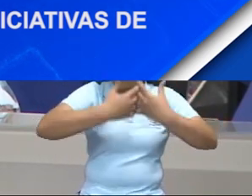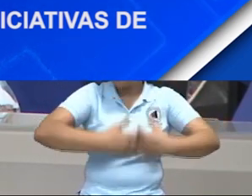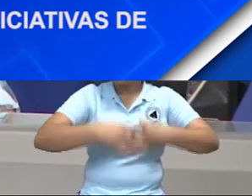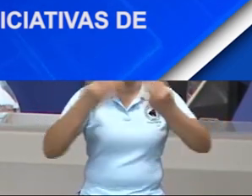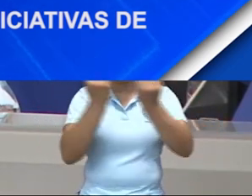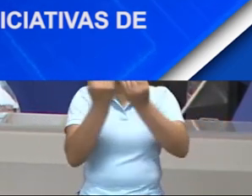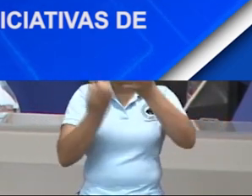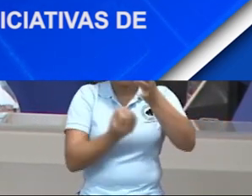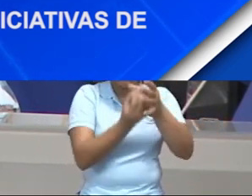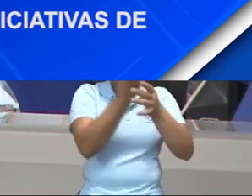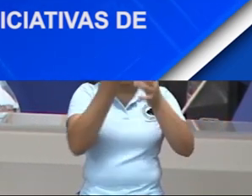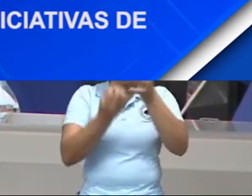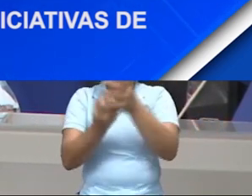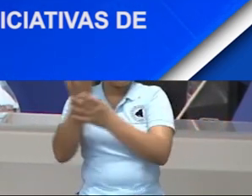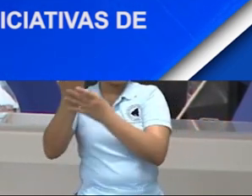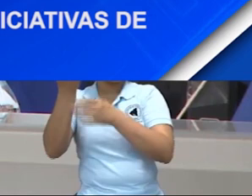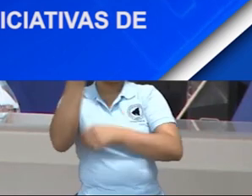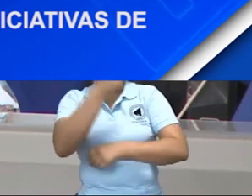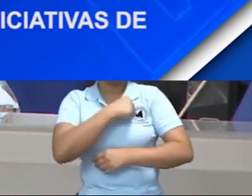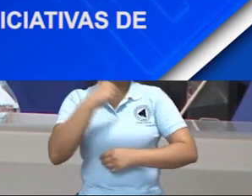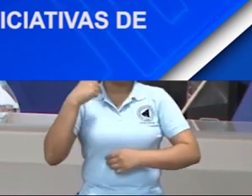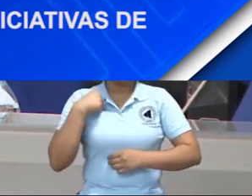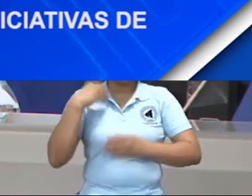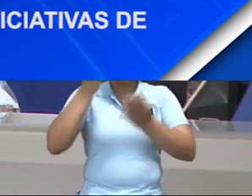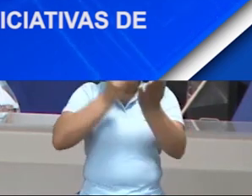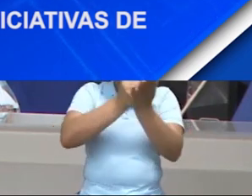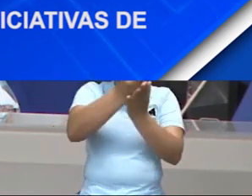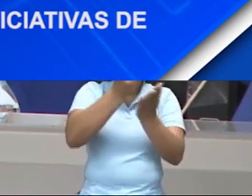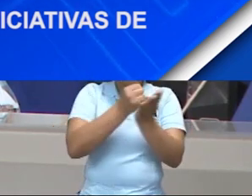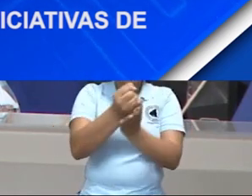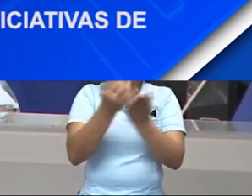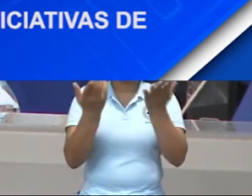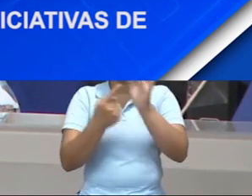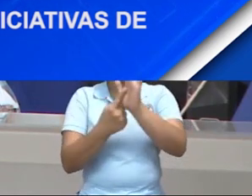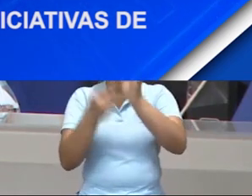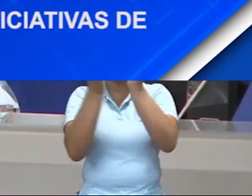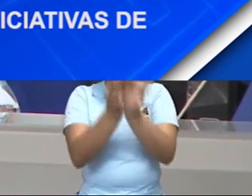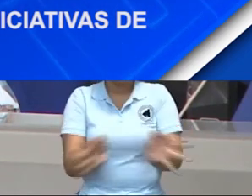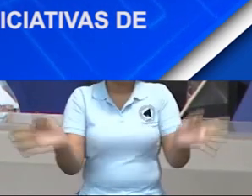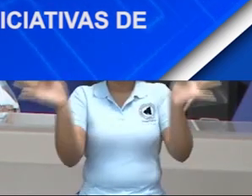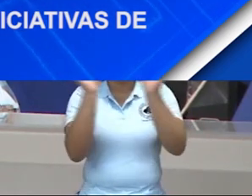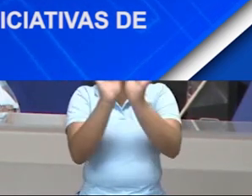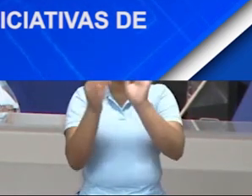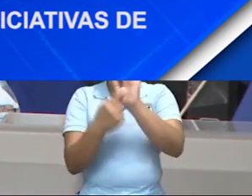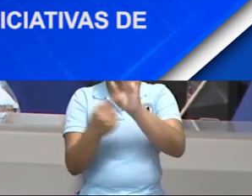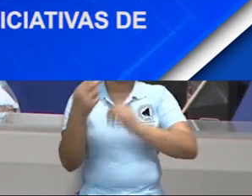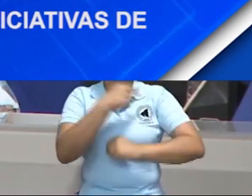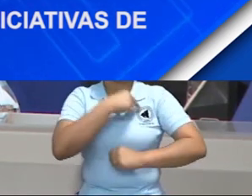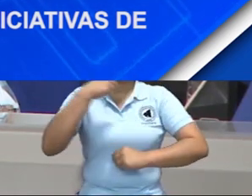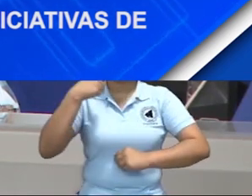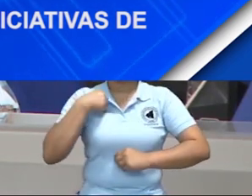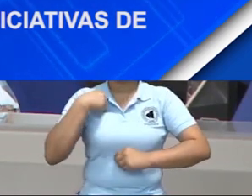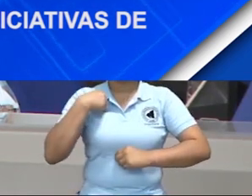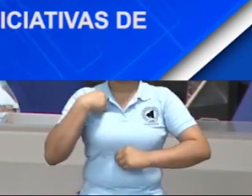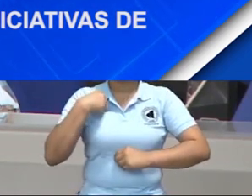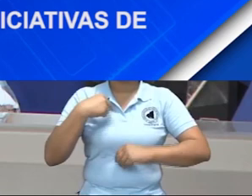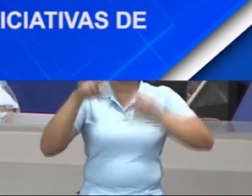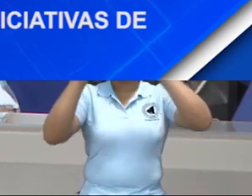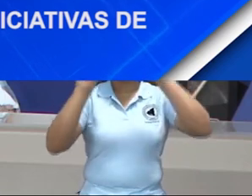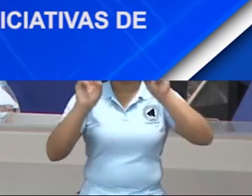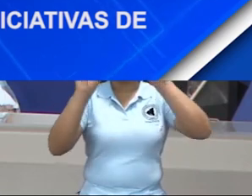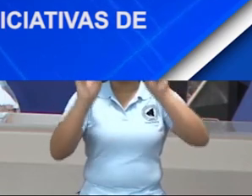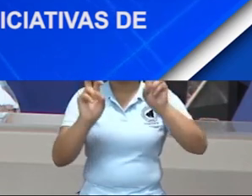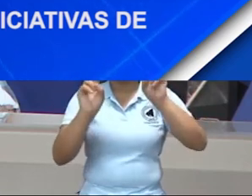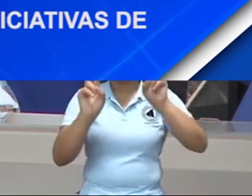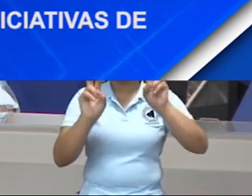la agricultura. Séptimo, realización de investigaciones fundamentales y aplicadas en el campo de las